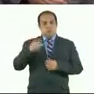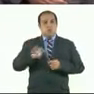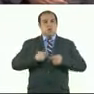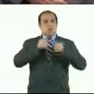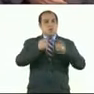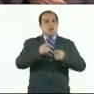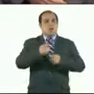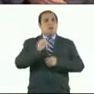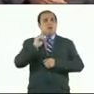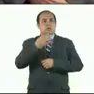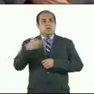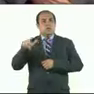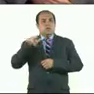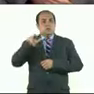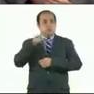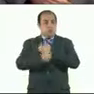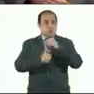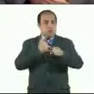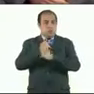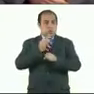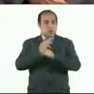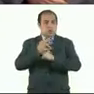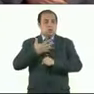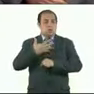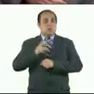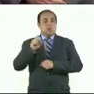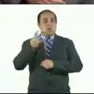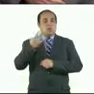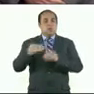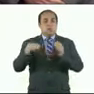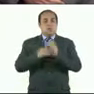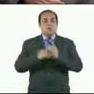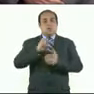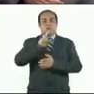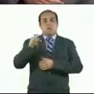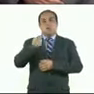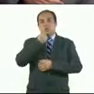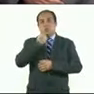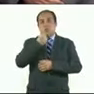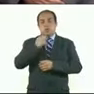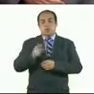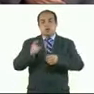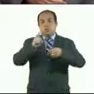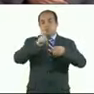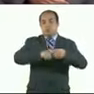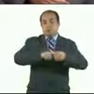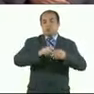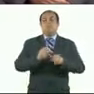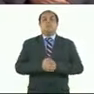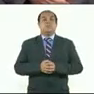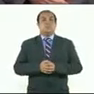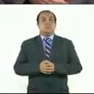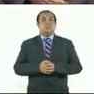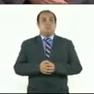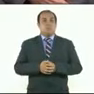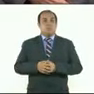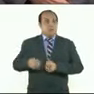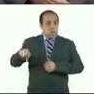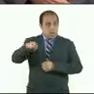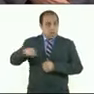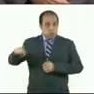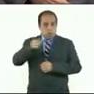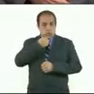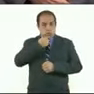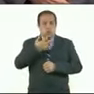18 años y en estos momentos tenemos a 34.300 niños dados de alta, de los cuales tenemos